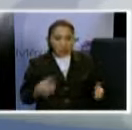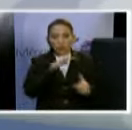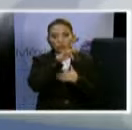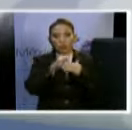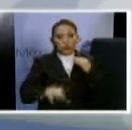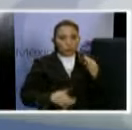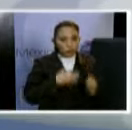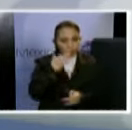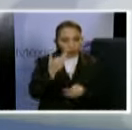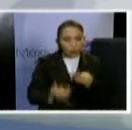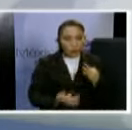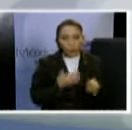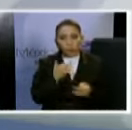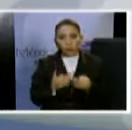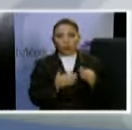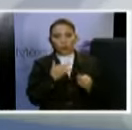todos